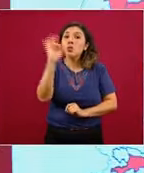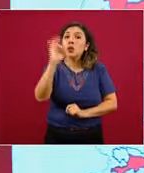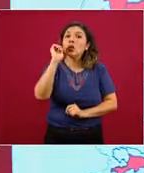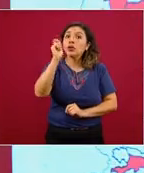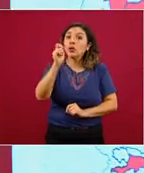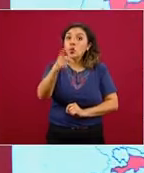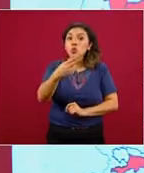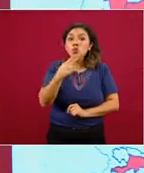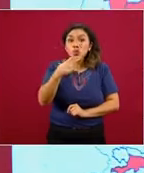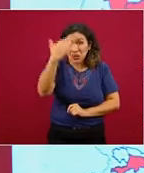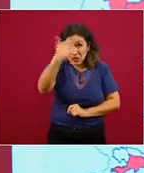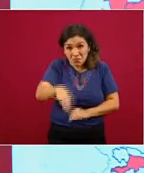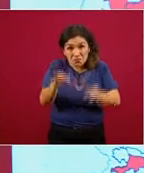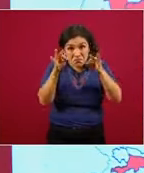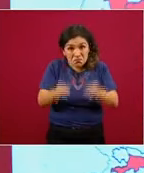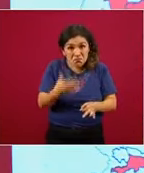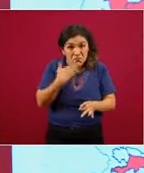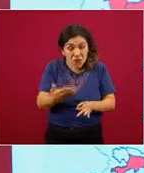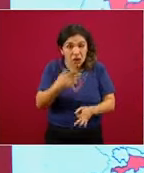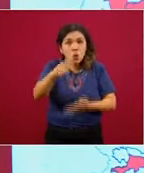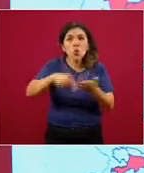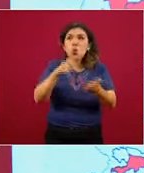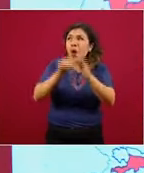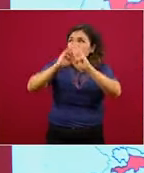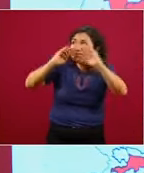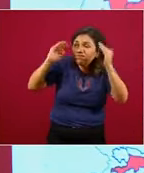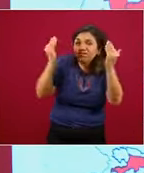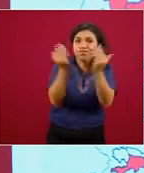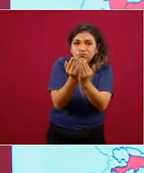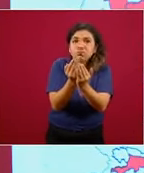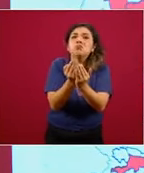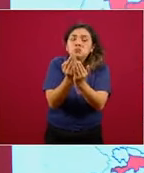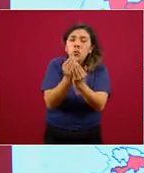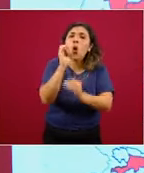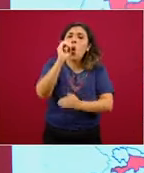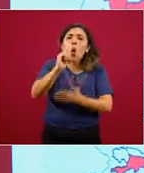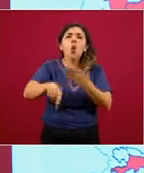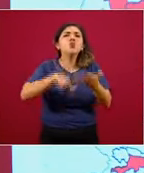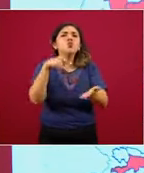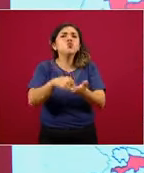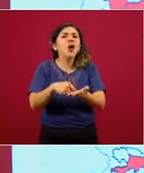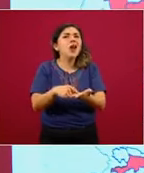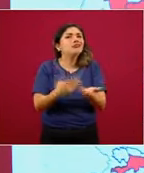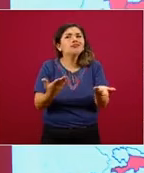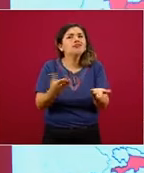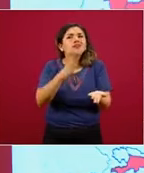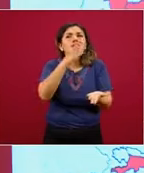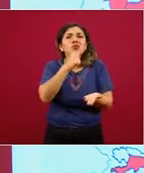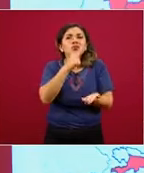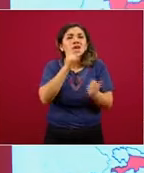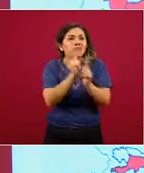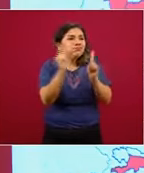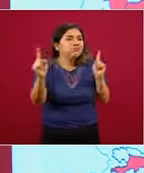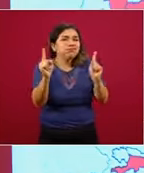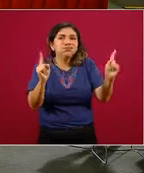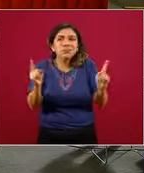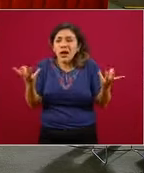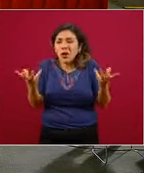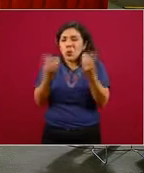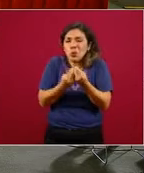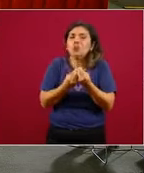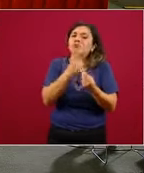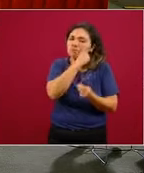es bien utilizado, sobre todo en espacios cerrados o en aquellas áreas en las que no se puede guardar la sana